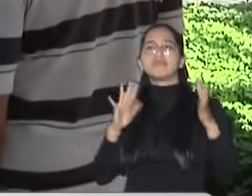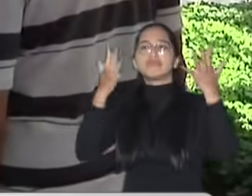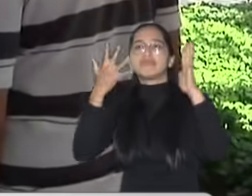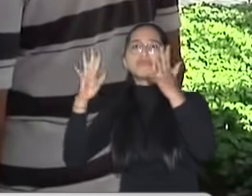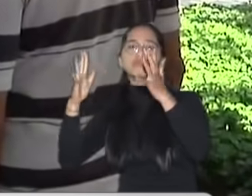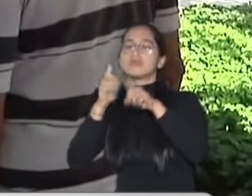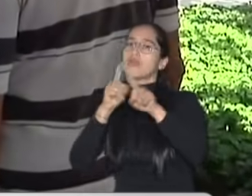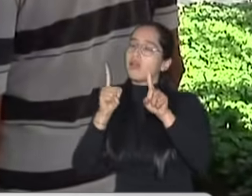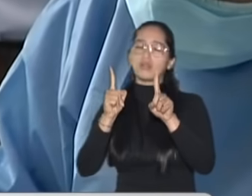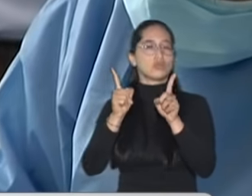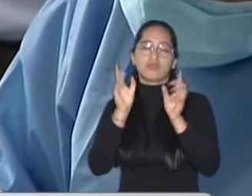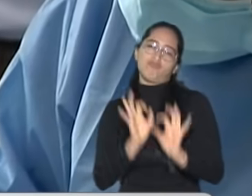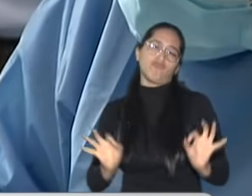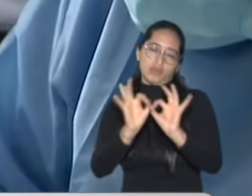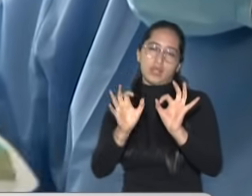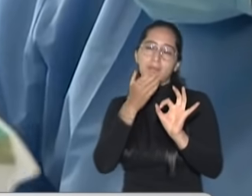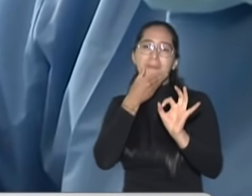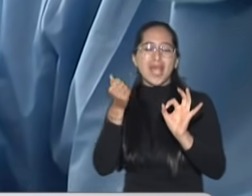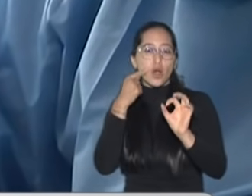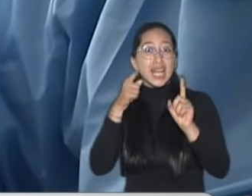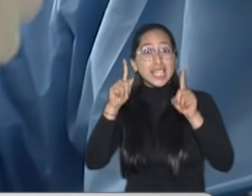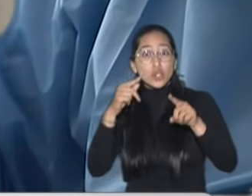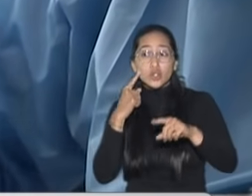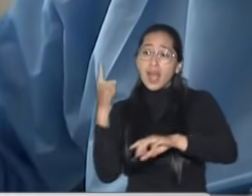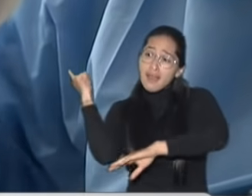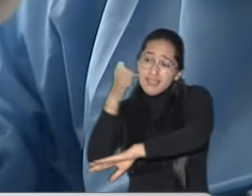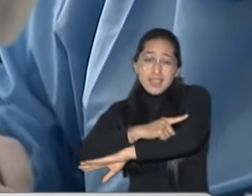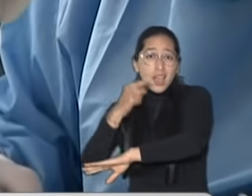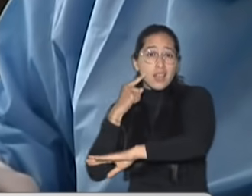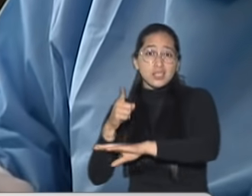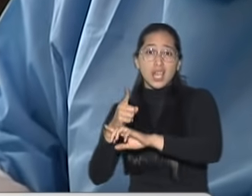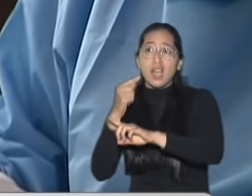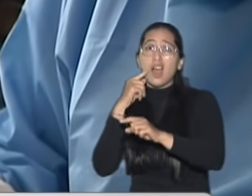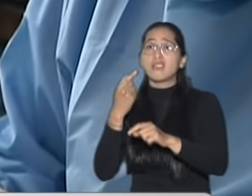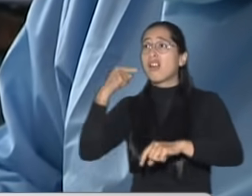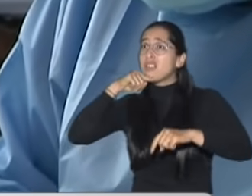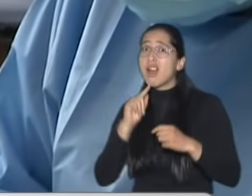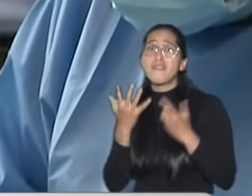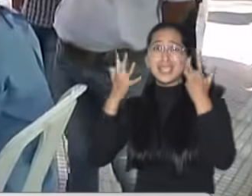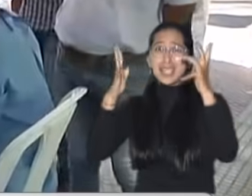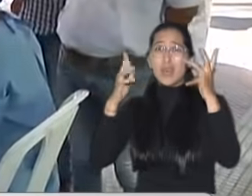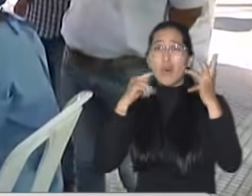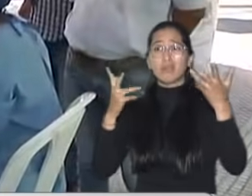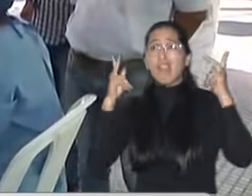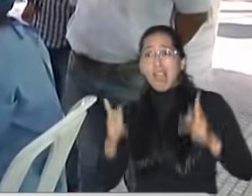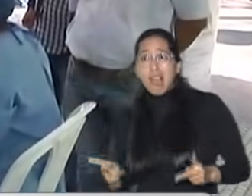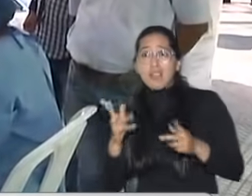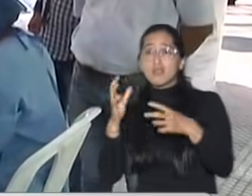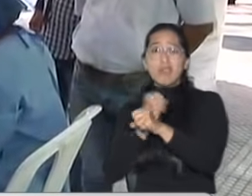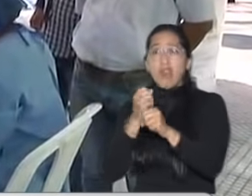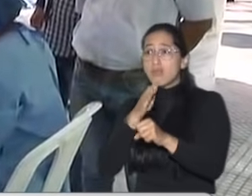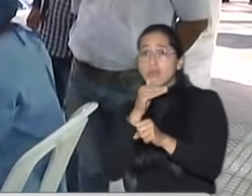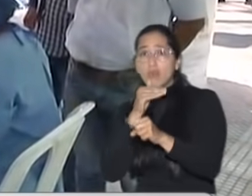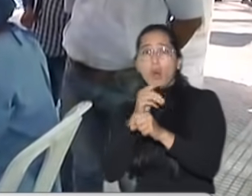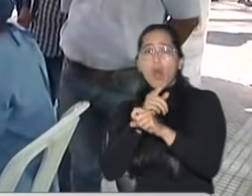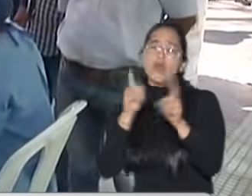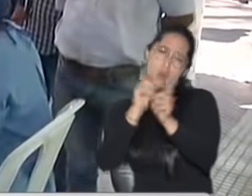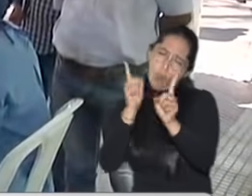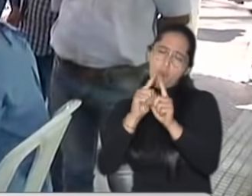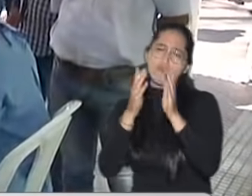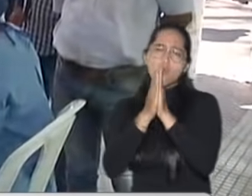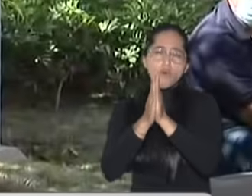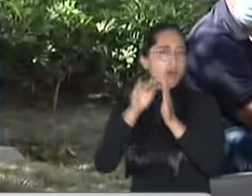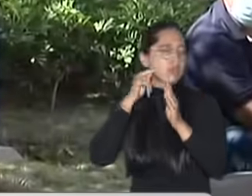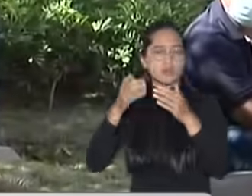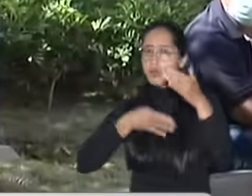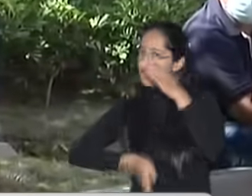sean declarados días cívicos y que por lo tanto haya una normalidad en la actividad laboral en todo el